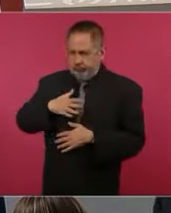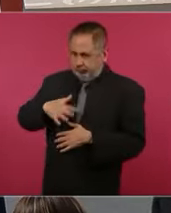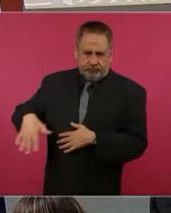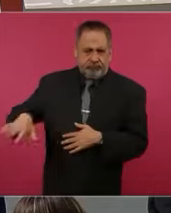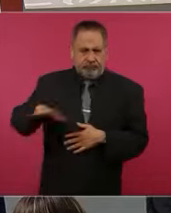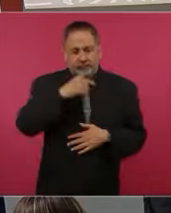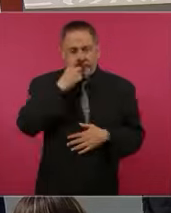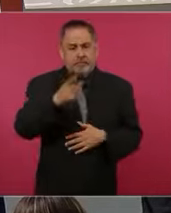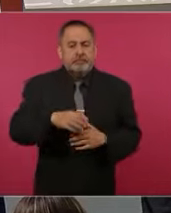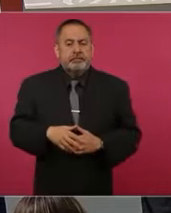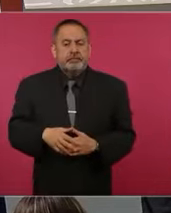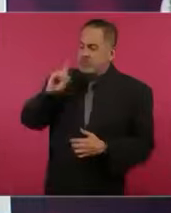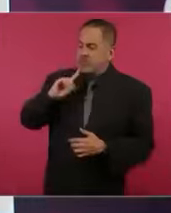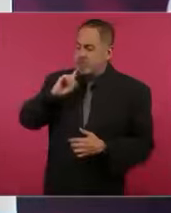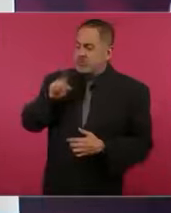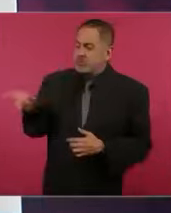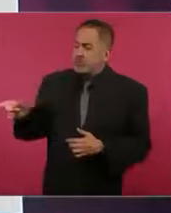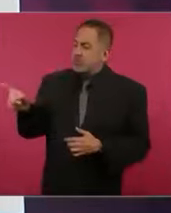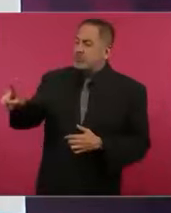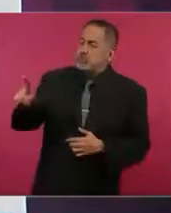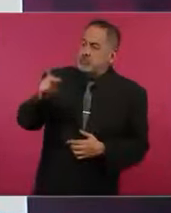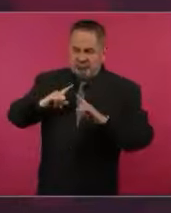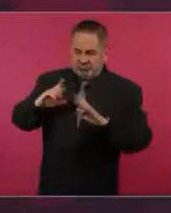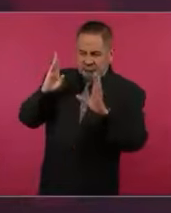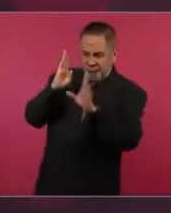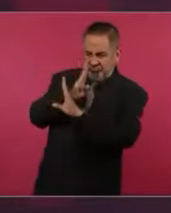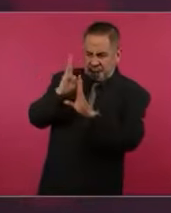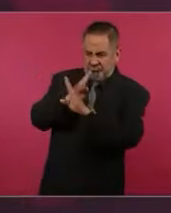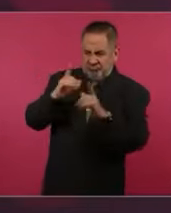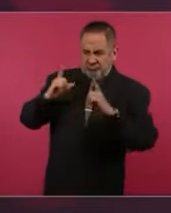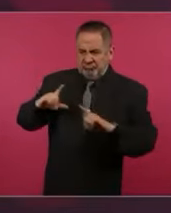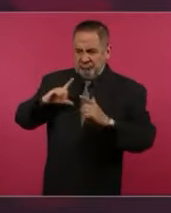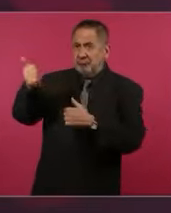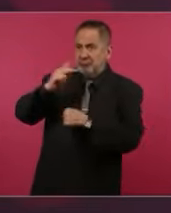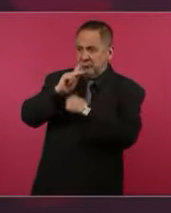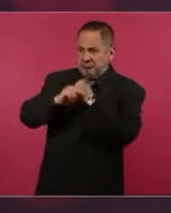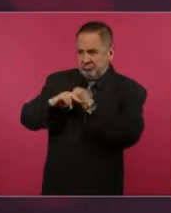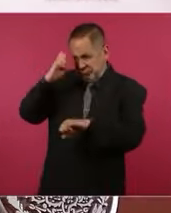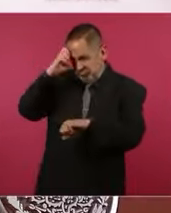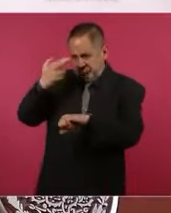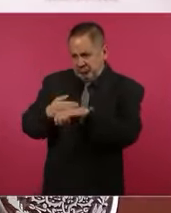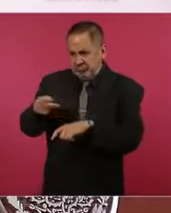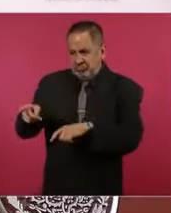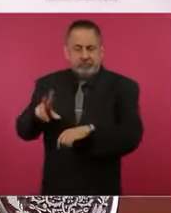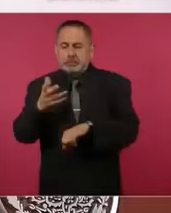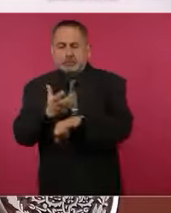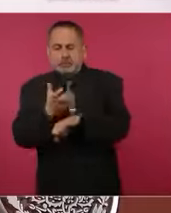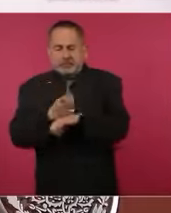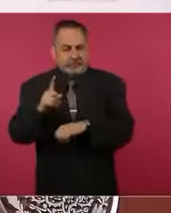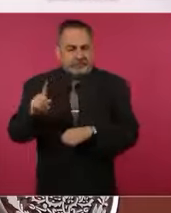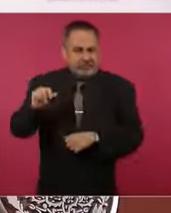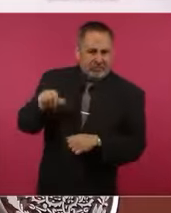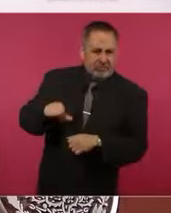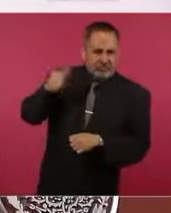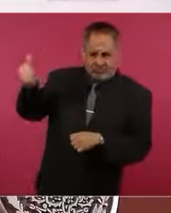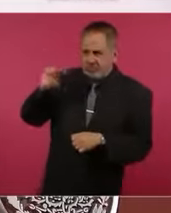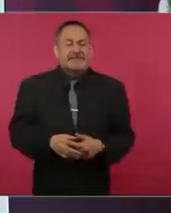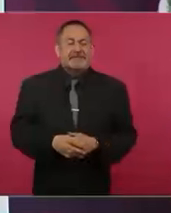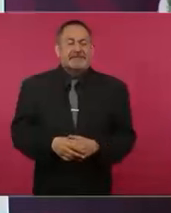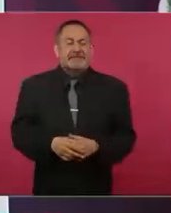nuestro, sus padres eran agentes de un gobierno extranjero, no de Estados Unidos, sino de